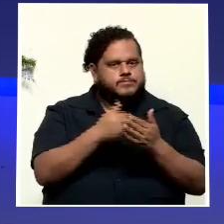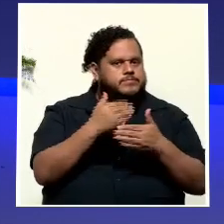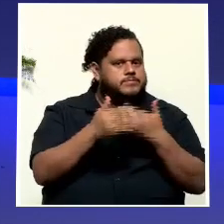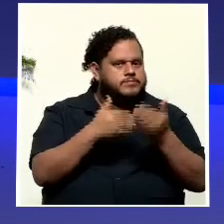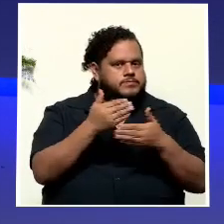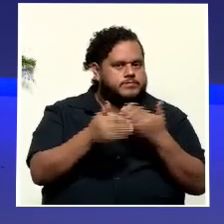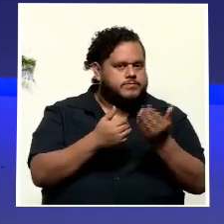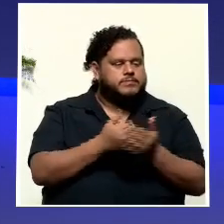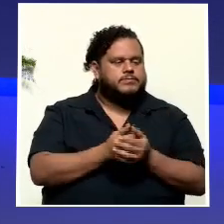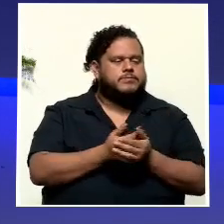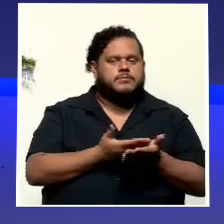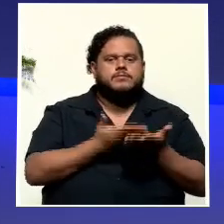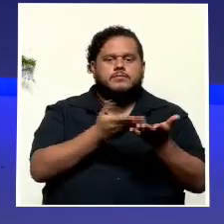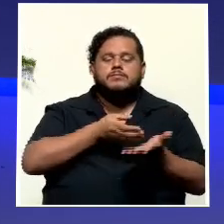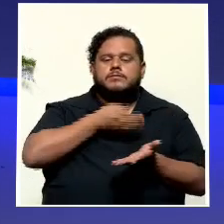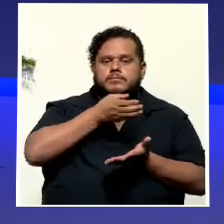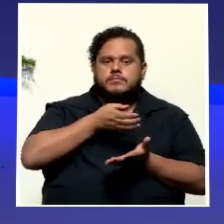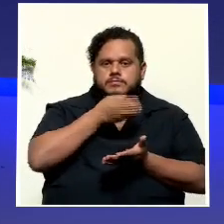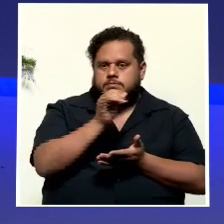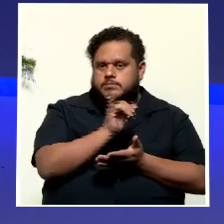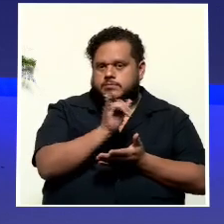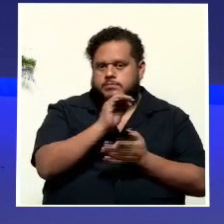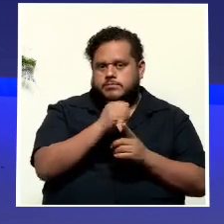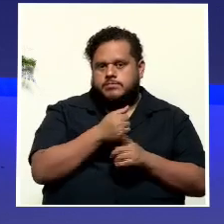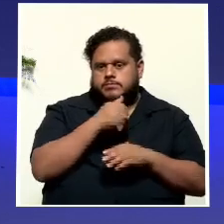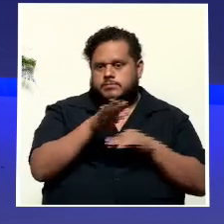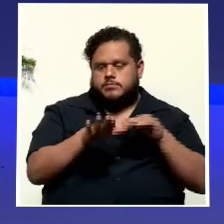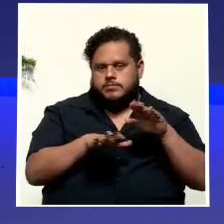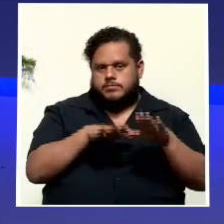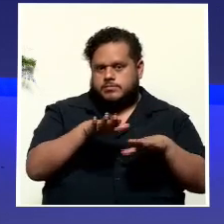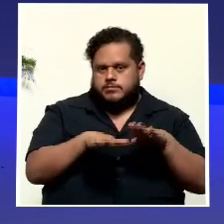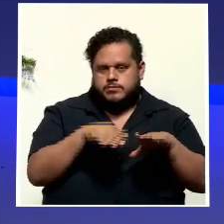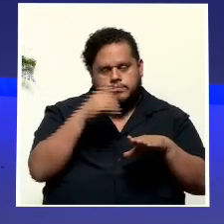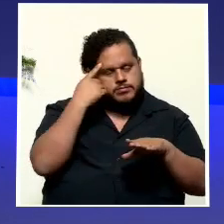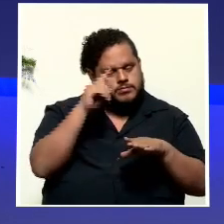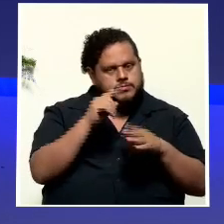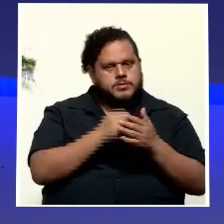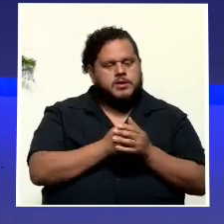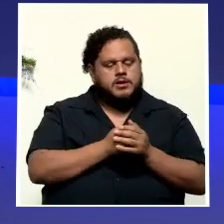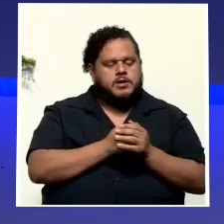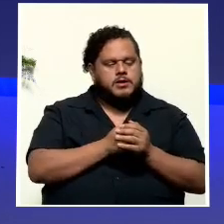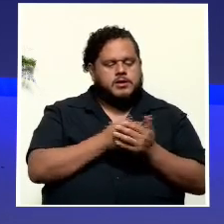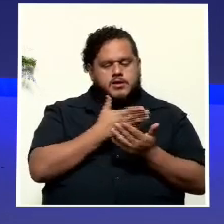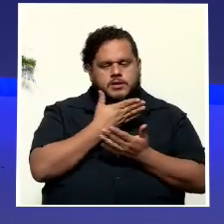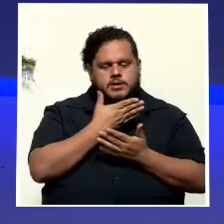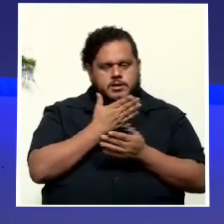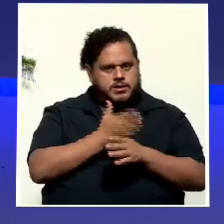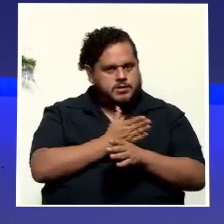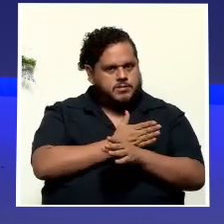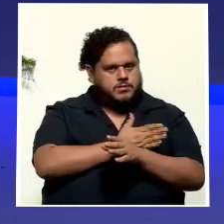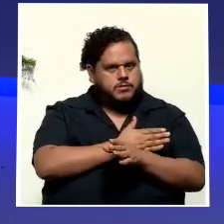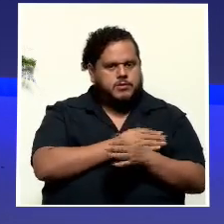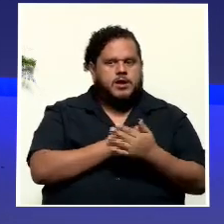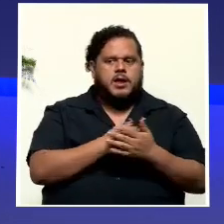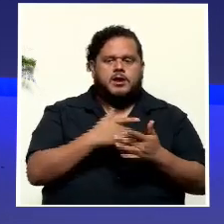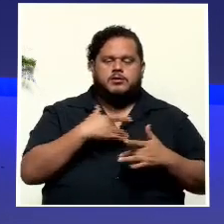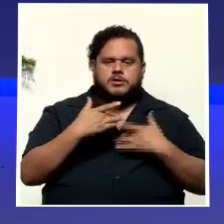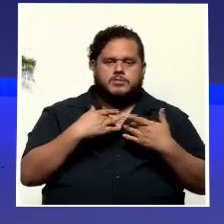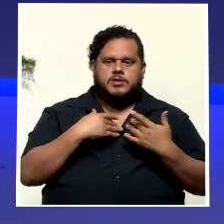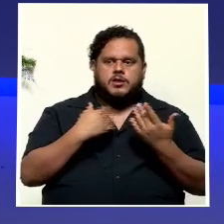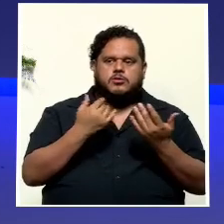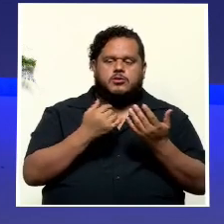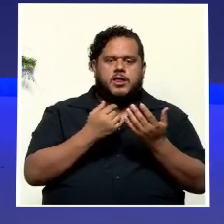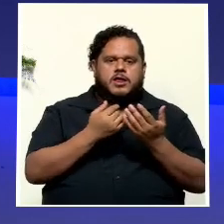proceso, a dar sugerencias también en cada paso para mejorar tanto los criterios de idoneidad como